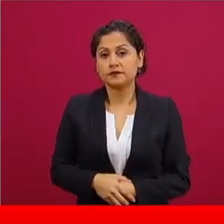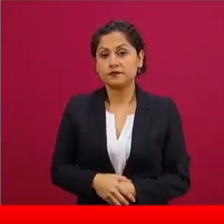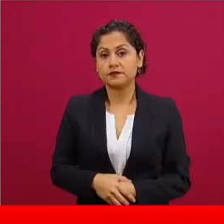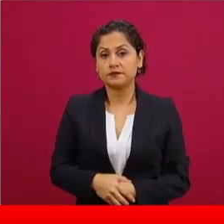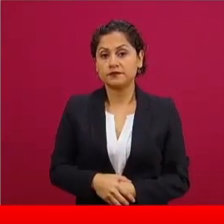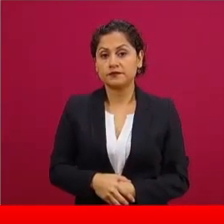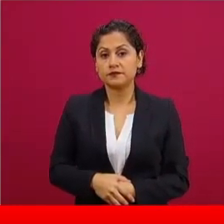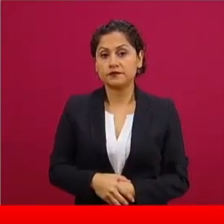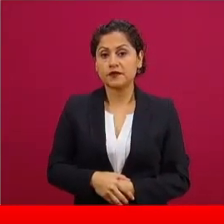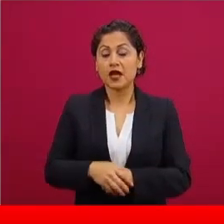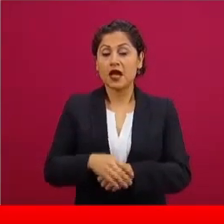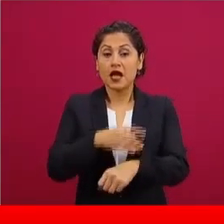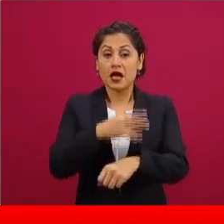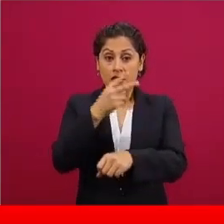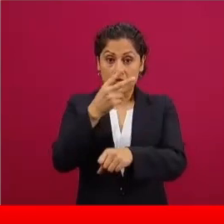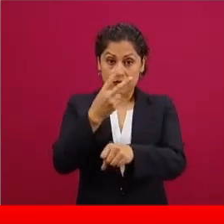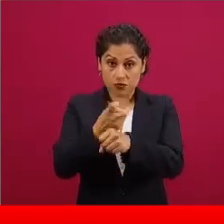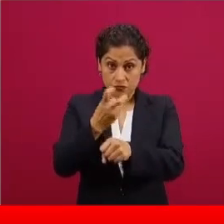subsecretarías